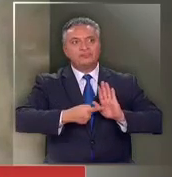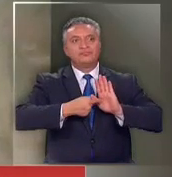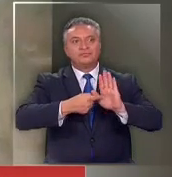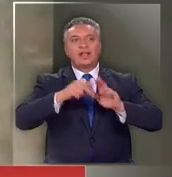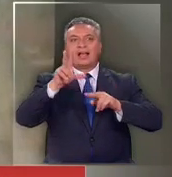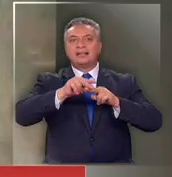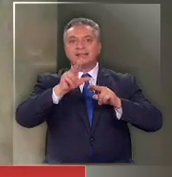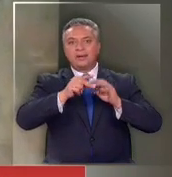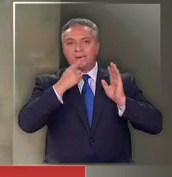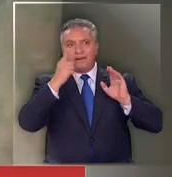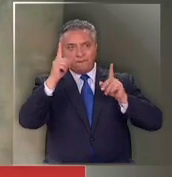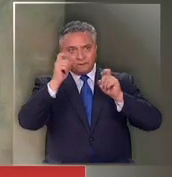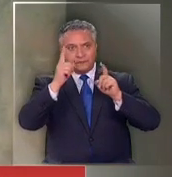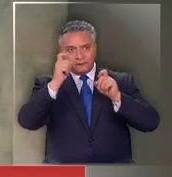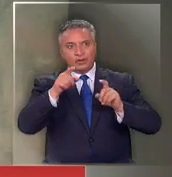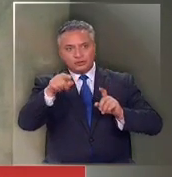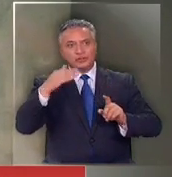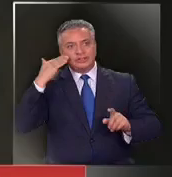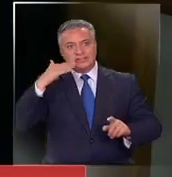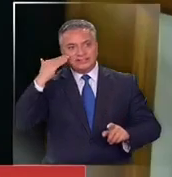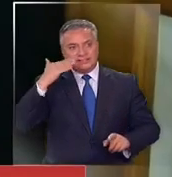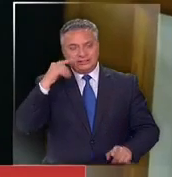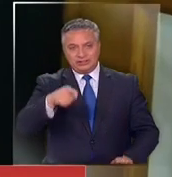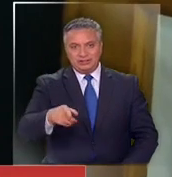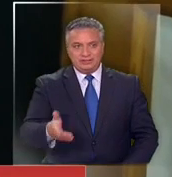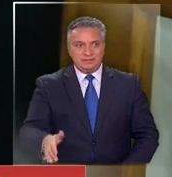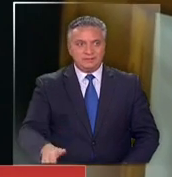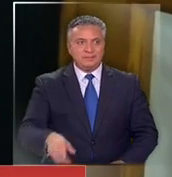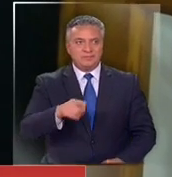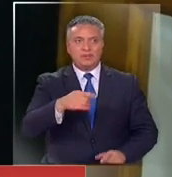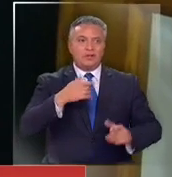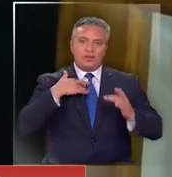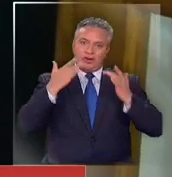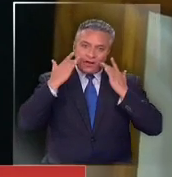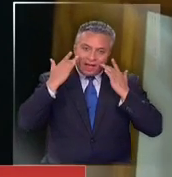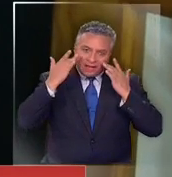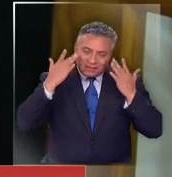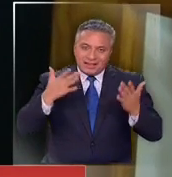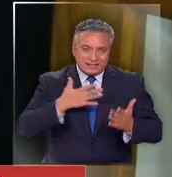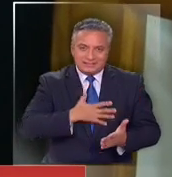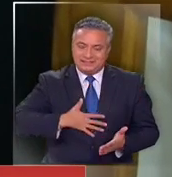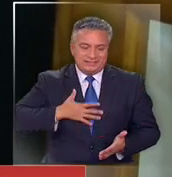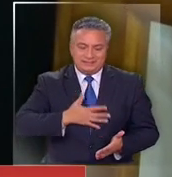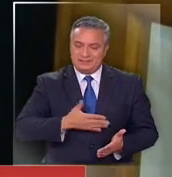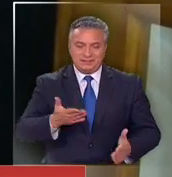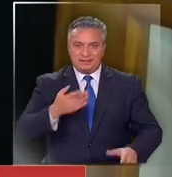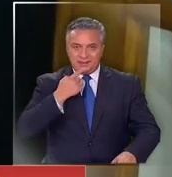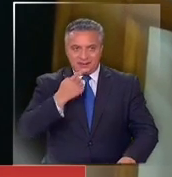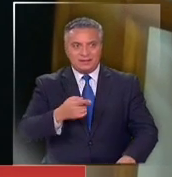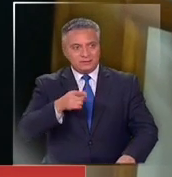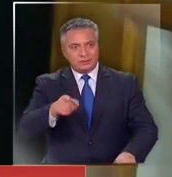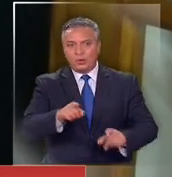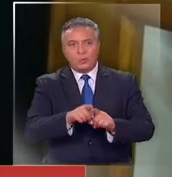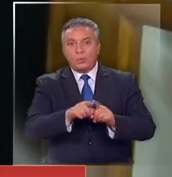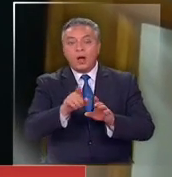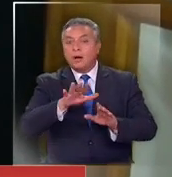pero significativas fotos del niño maravilla. Alegre y gusta, era